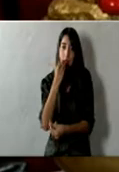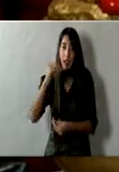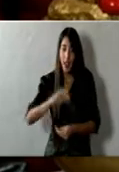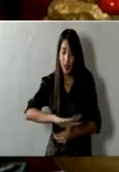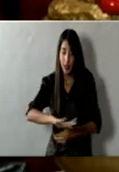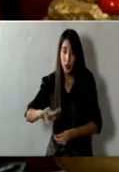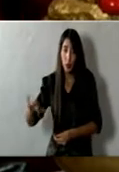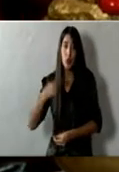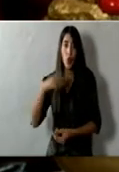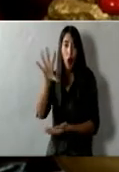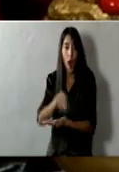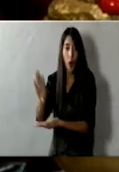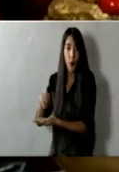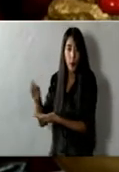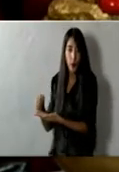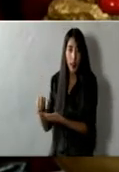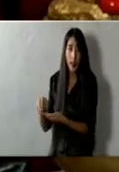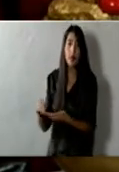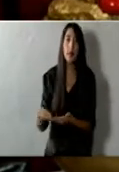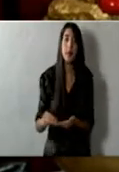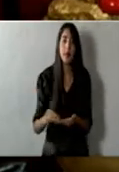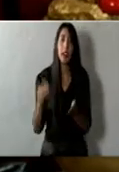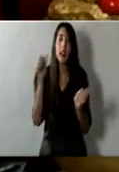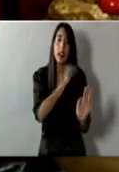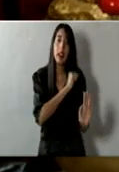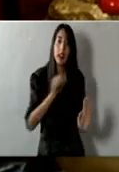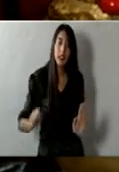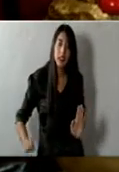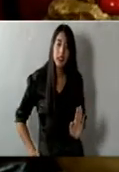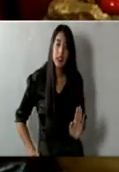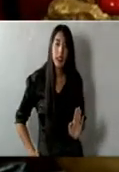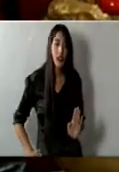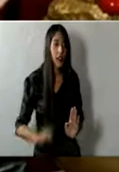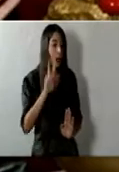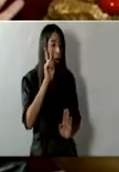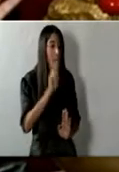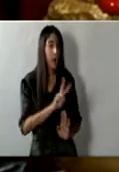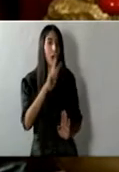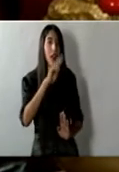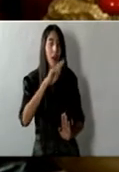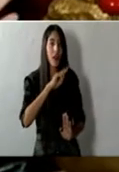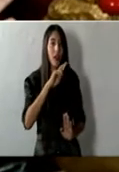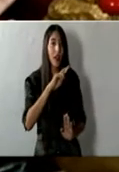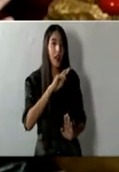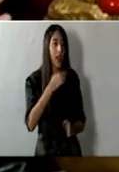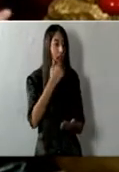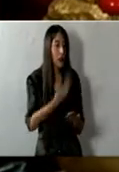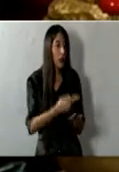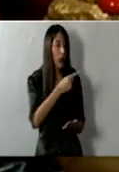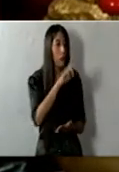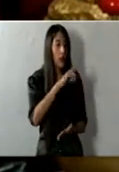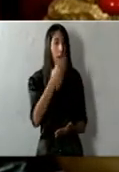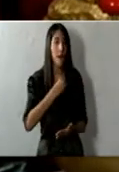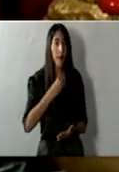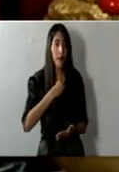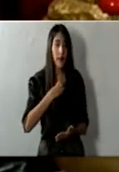suelo, yo las juntaré. Y el Señor se maravilló de ver en esa mujer tanta fe. Pero